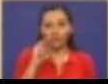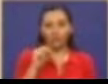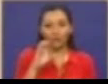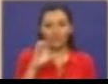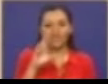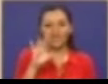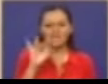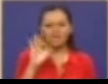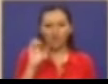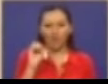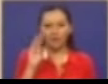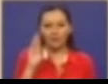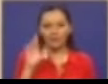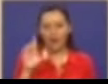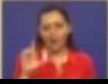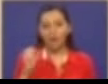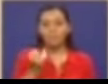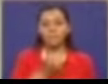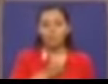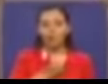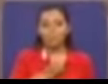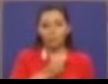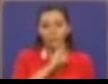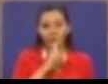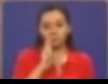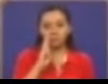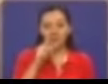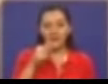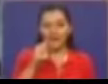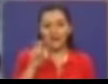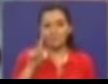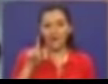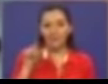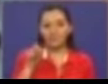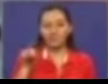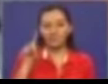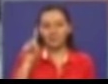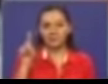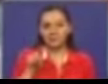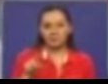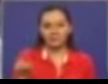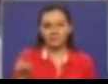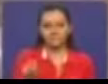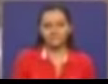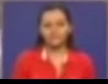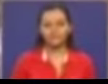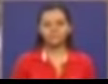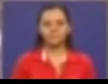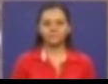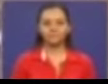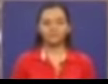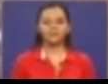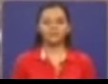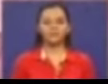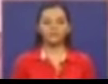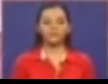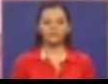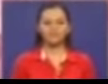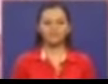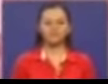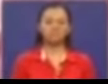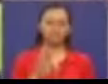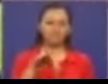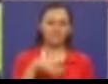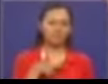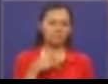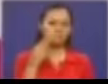restaurante Ceviche Don Cristóbal y su concursante Edwin Gavilanes. ¿Dónde se? Nos saltamos Pastaza. Perdón, me